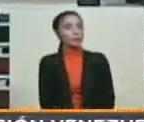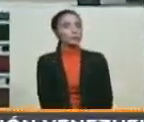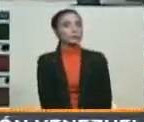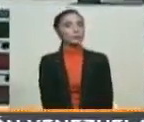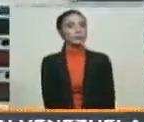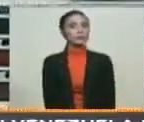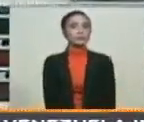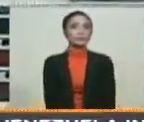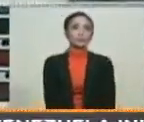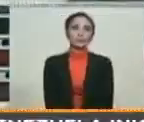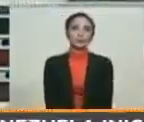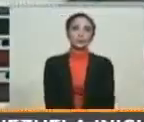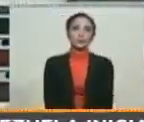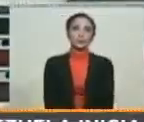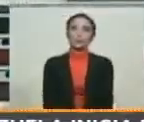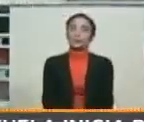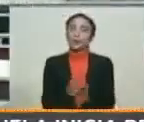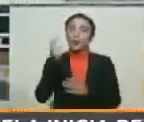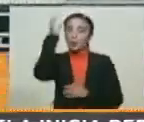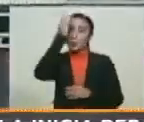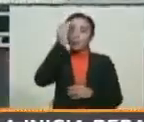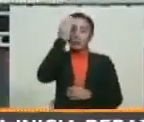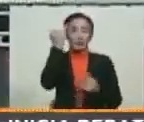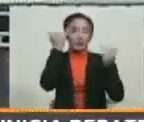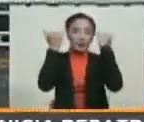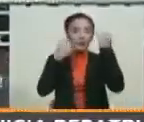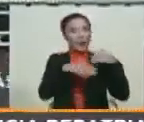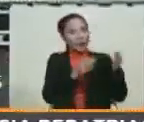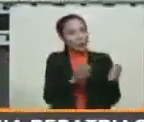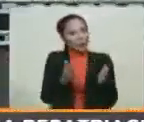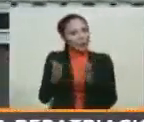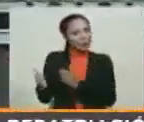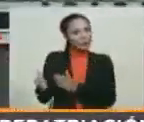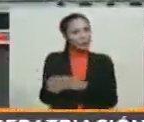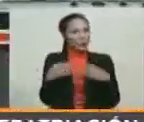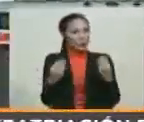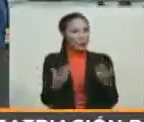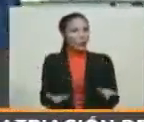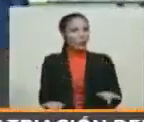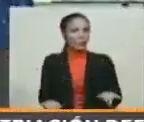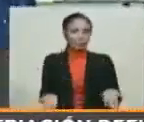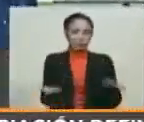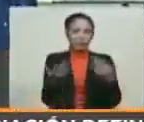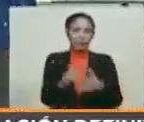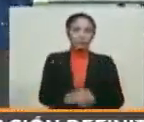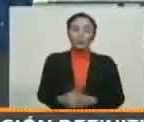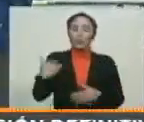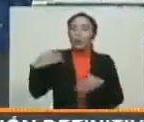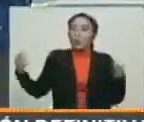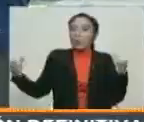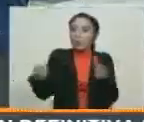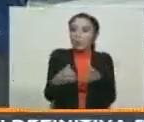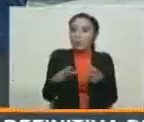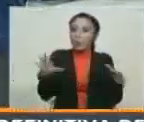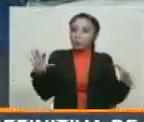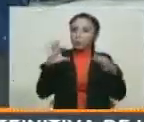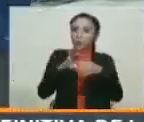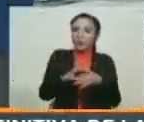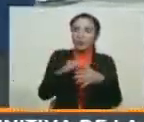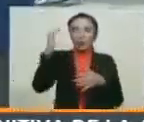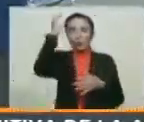la pasión patria la conciencia de la organización tenemos que ser un pueblo con una conciencia